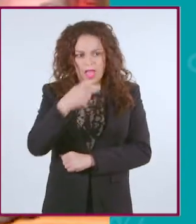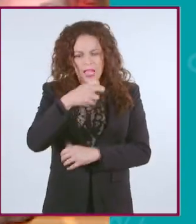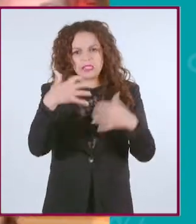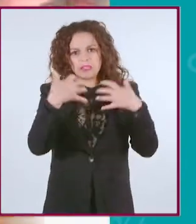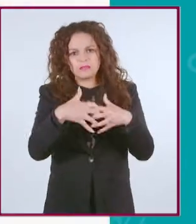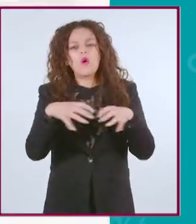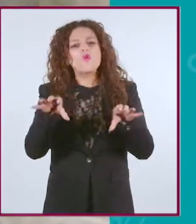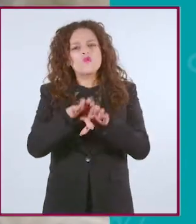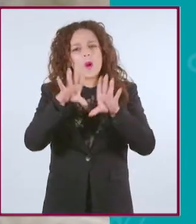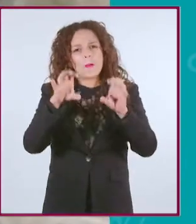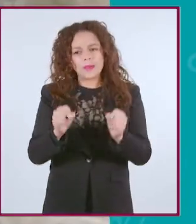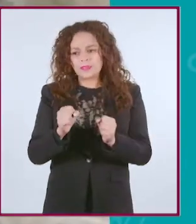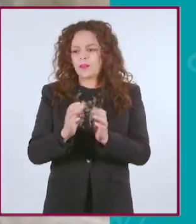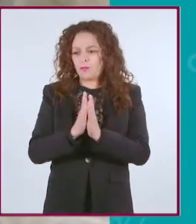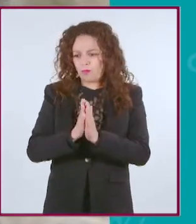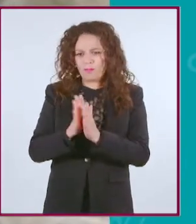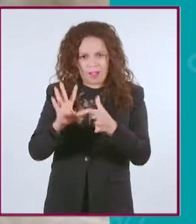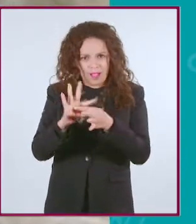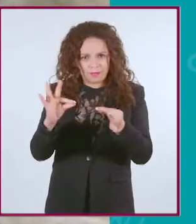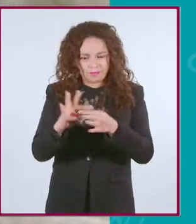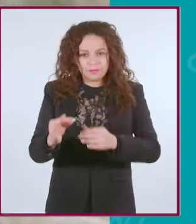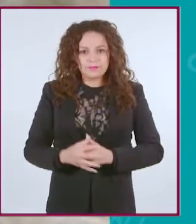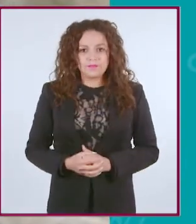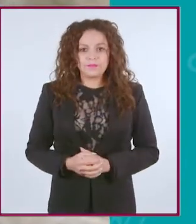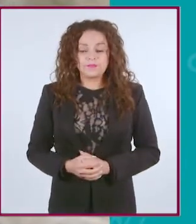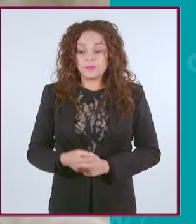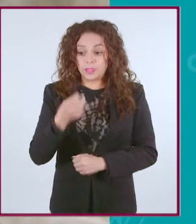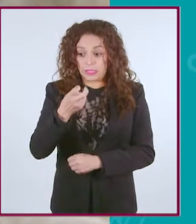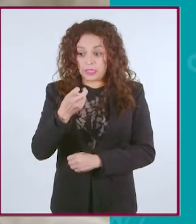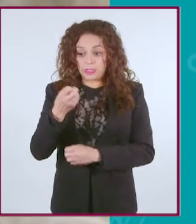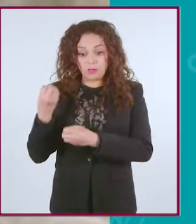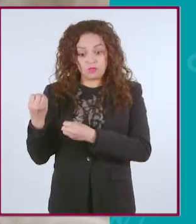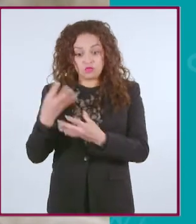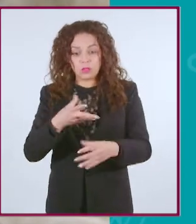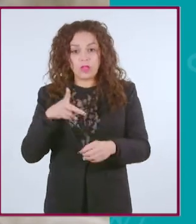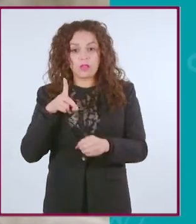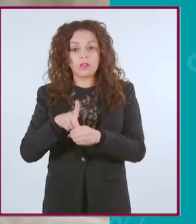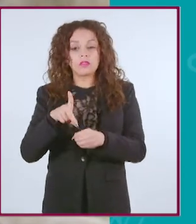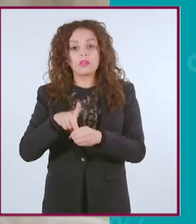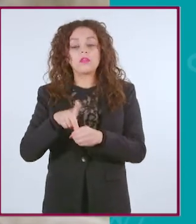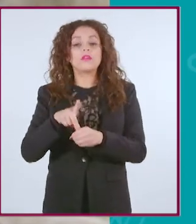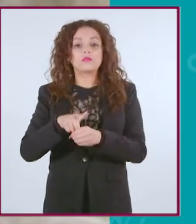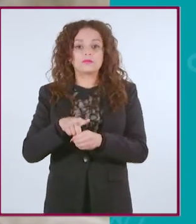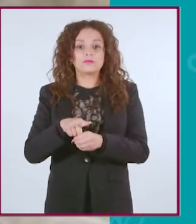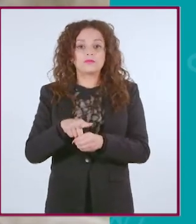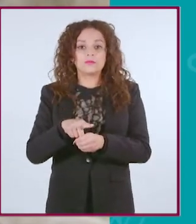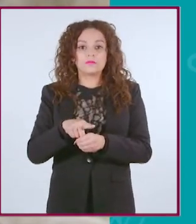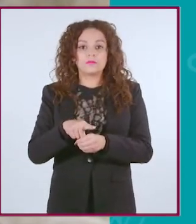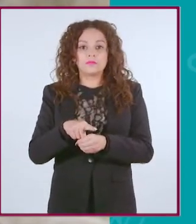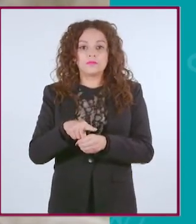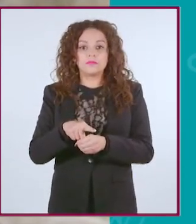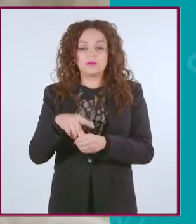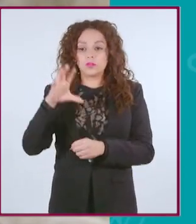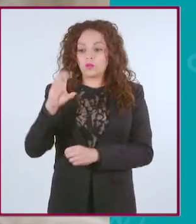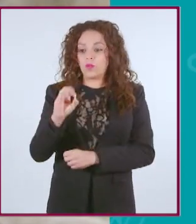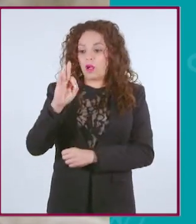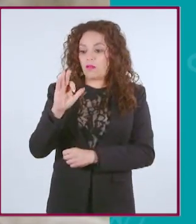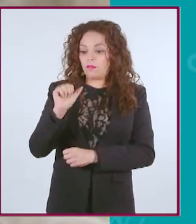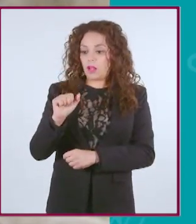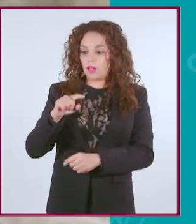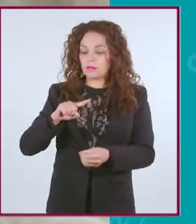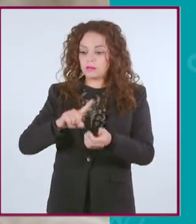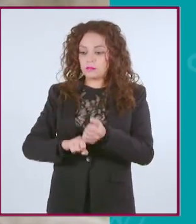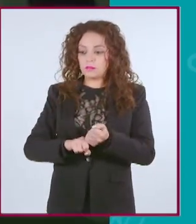es esta maquinaria? Bueno, esta maquinaria fue donada por los proveedores y parte de la COFA, del Instituto